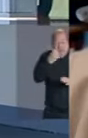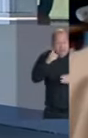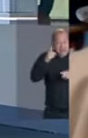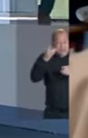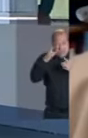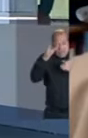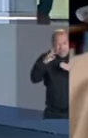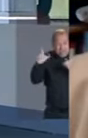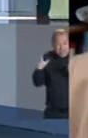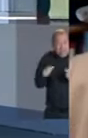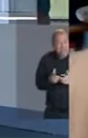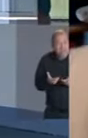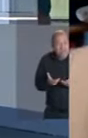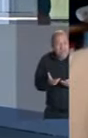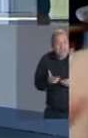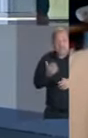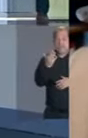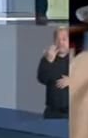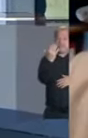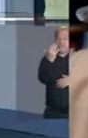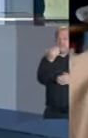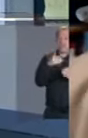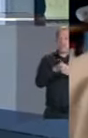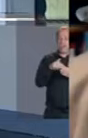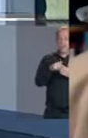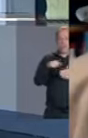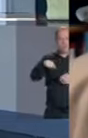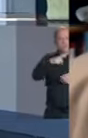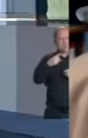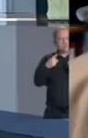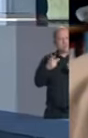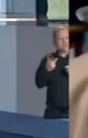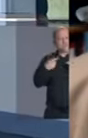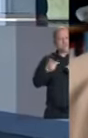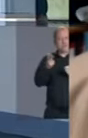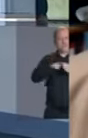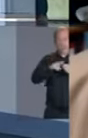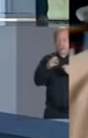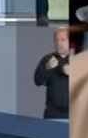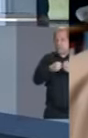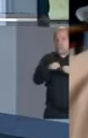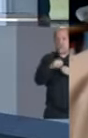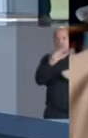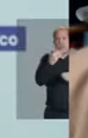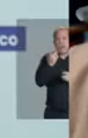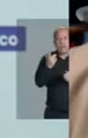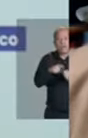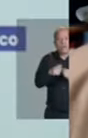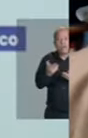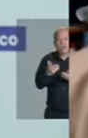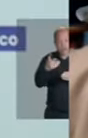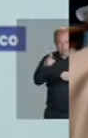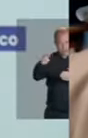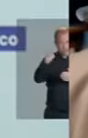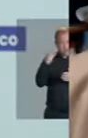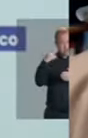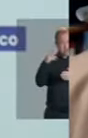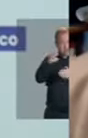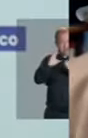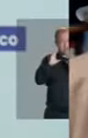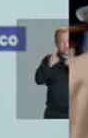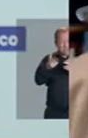continuó con sus propuestas, pero ya en la segunda hora de este encuentro ya salió, se defendió